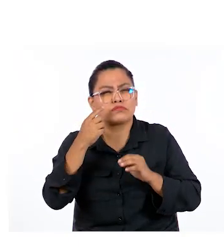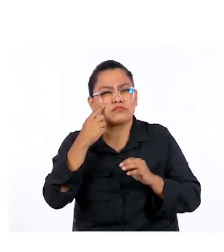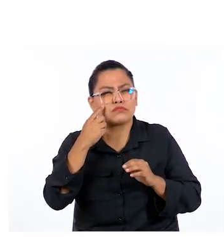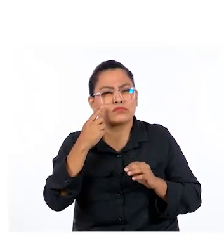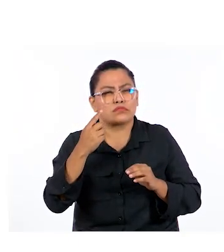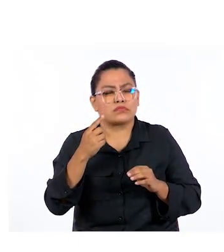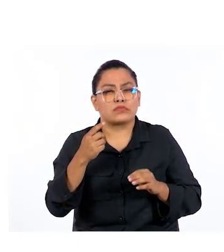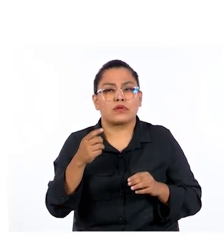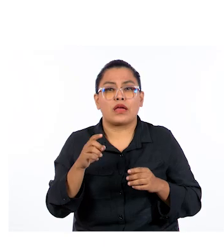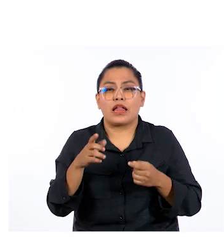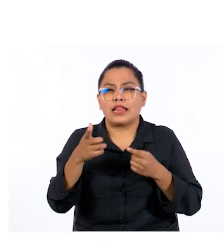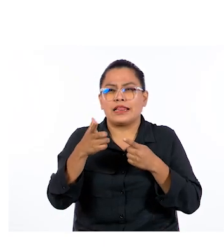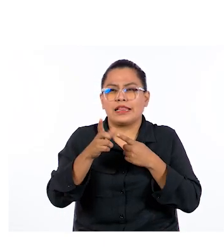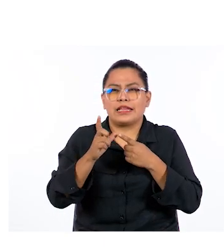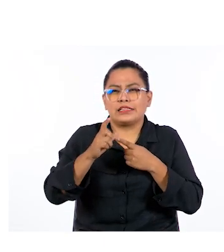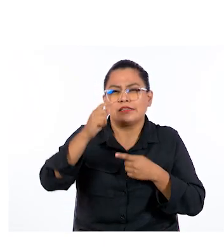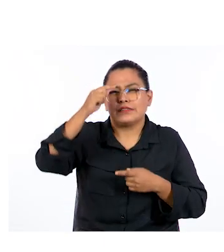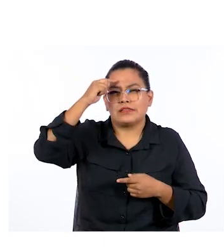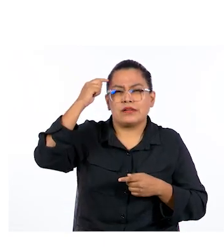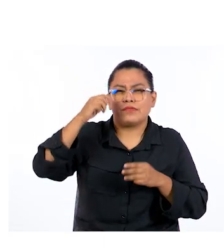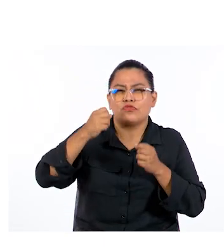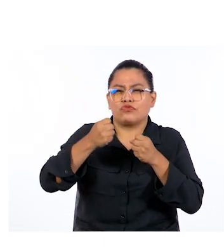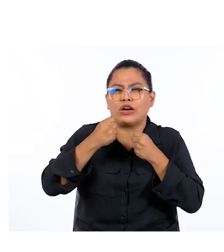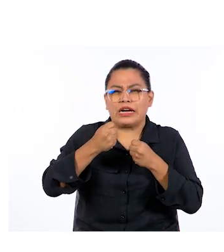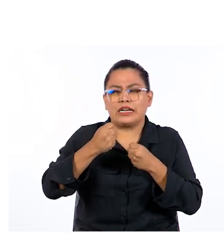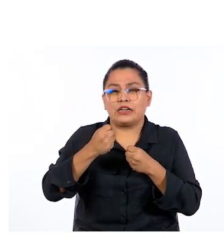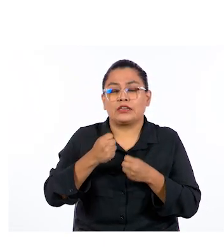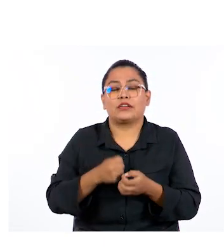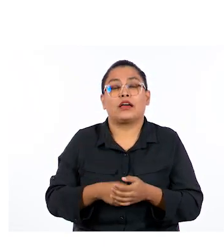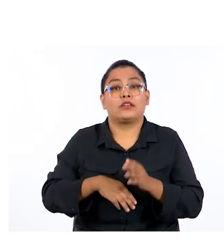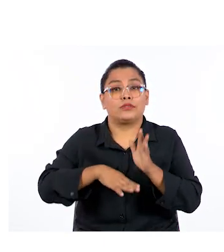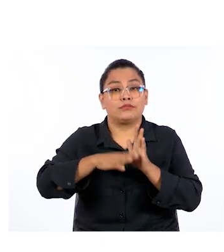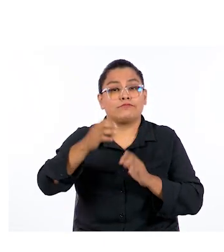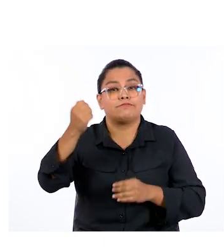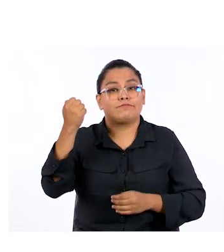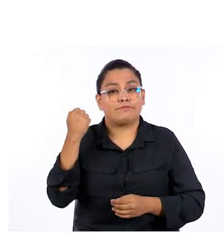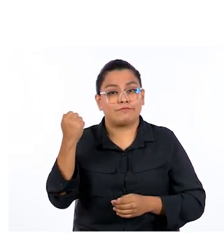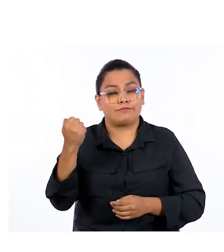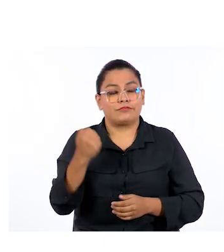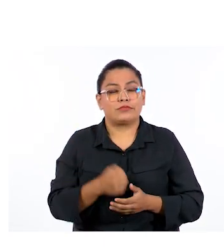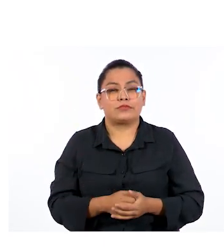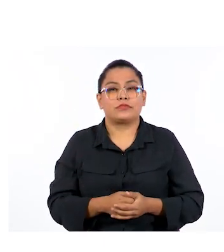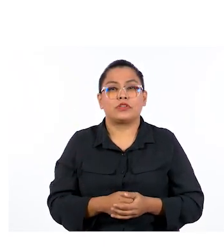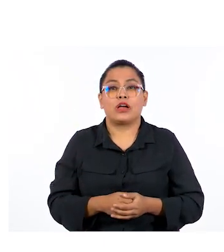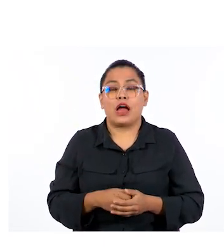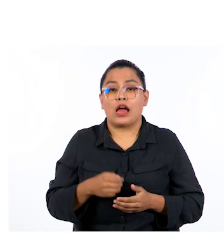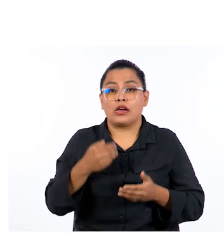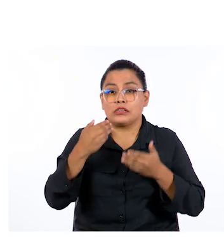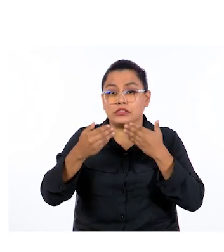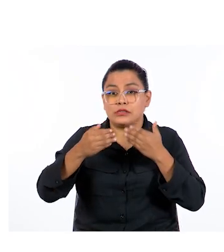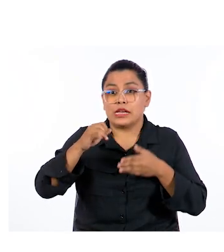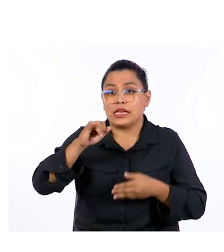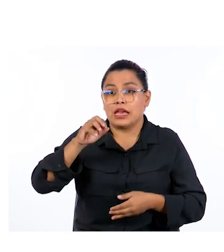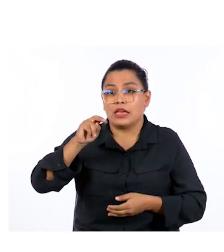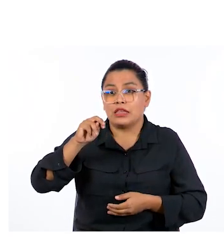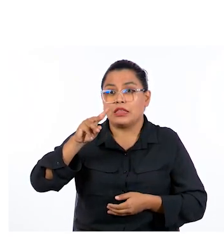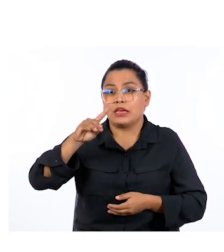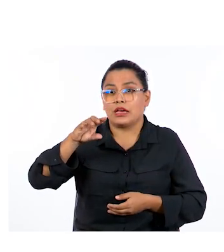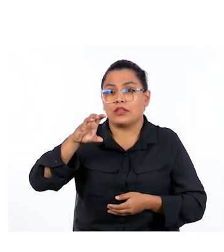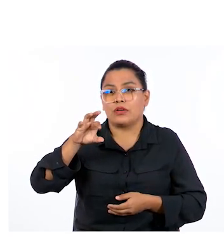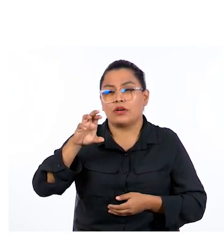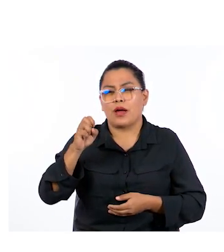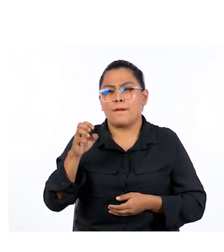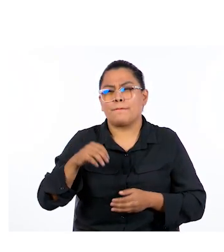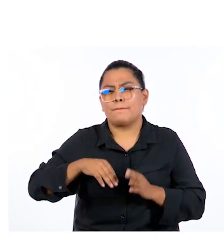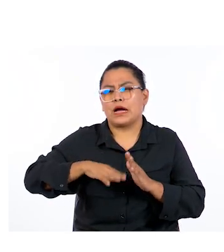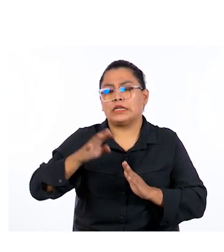destacados son los priorizados, es decir, son los indicadores que tienen prioridad por encima de los otros. Esto en